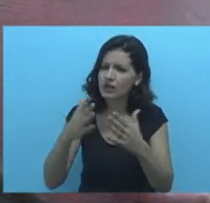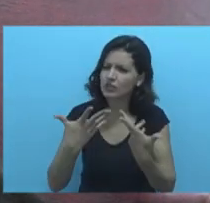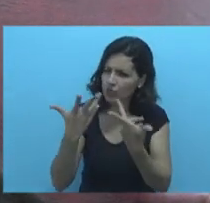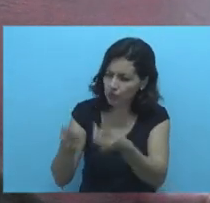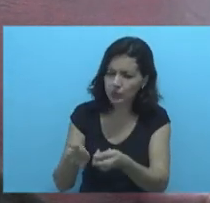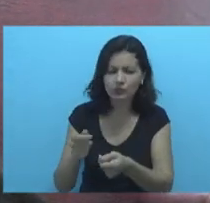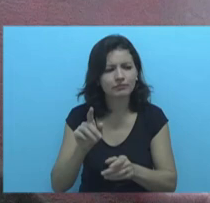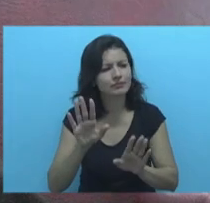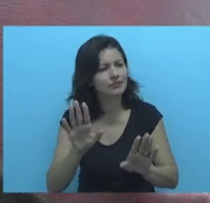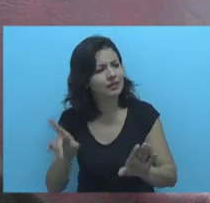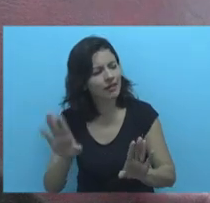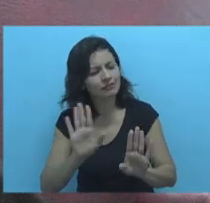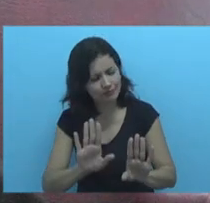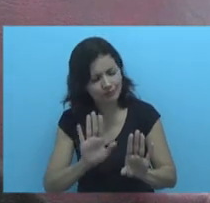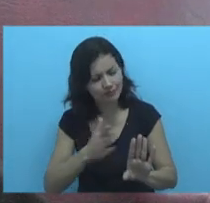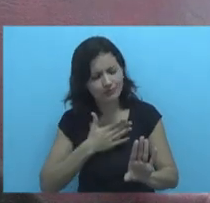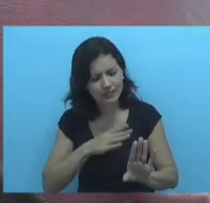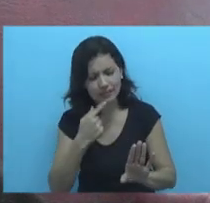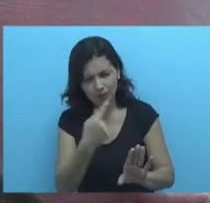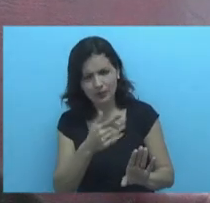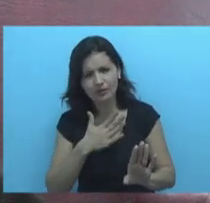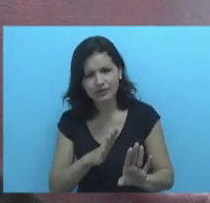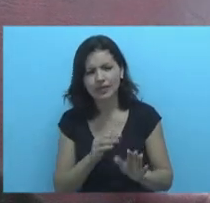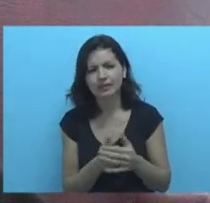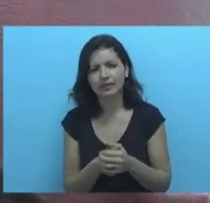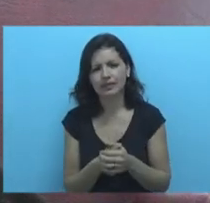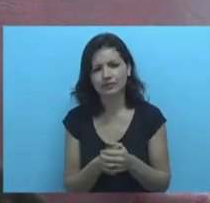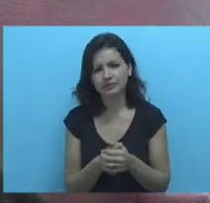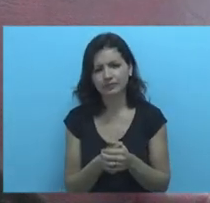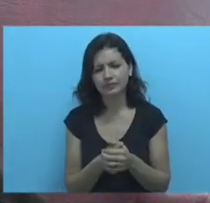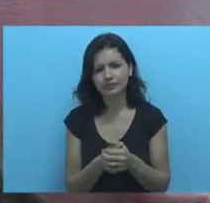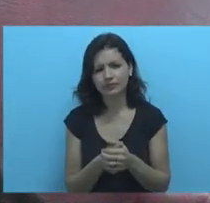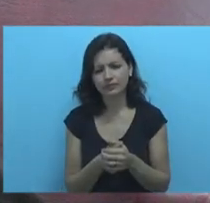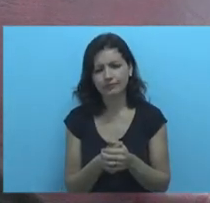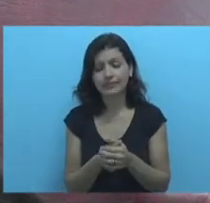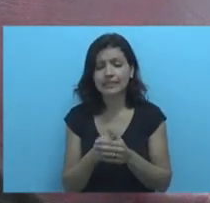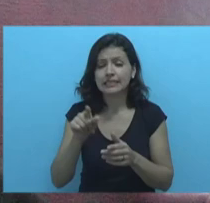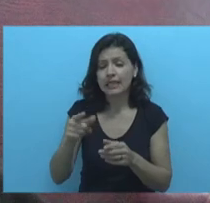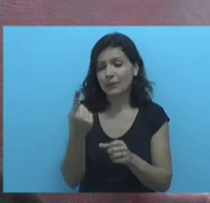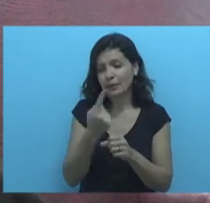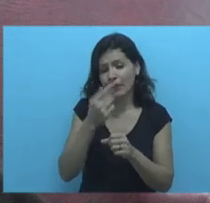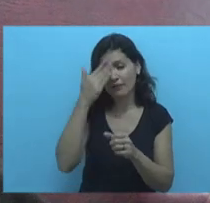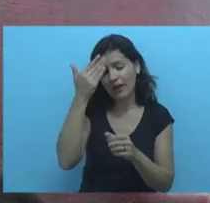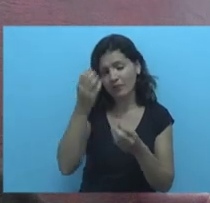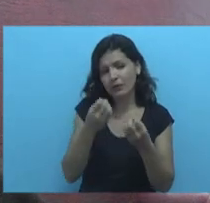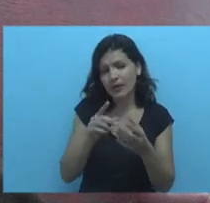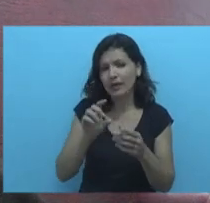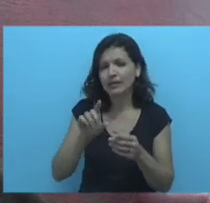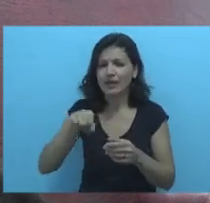en definitiva quería que no se agravara. Cuando las cosas se pusieron feas, bueno, nos quedó